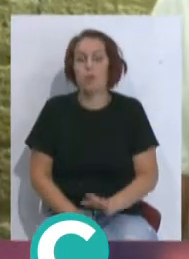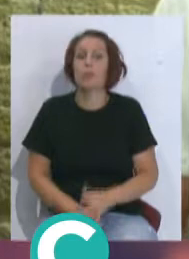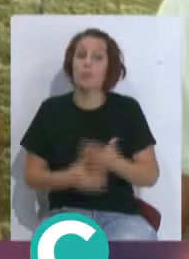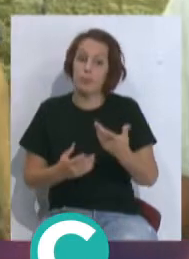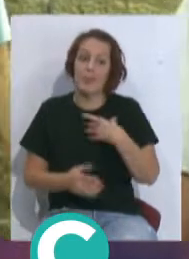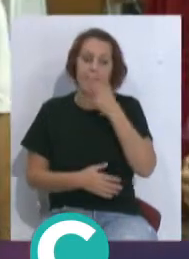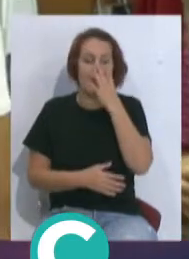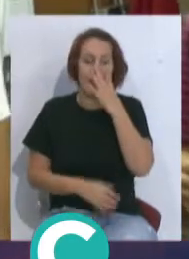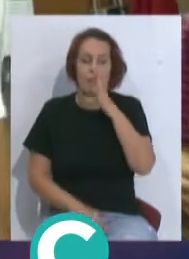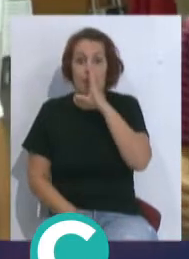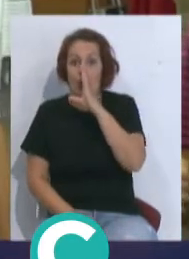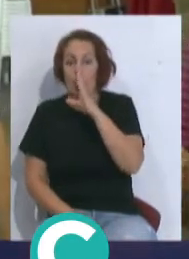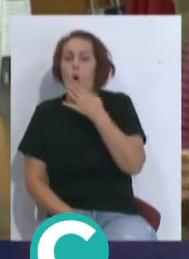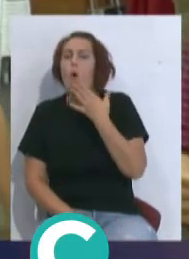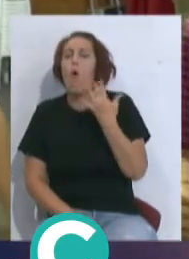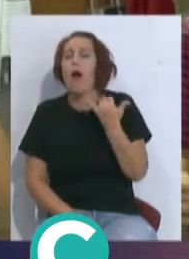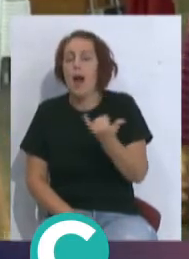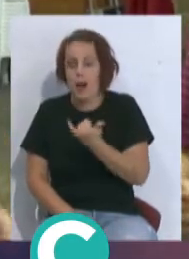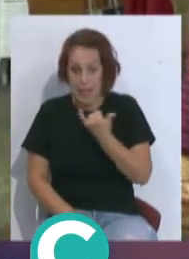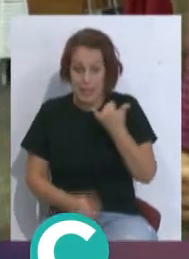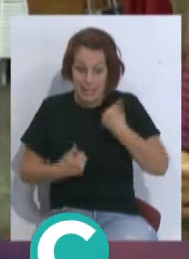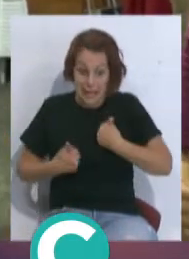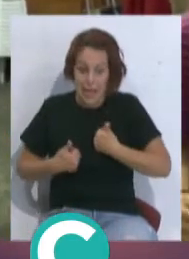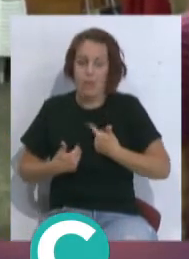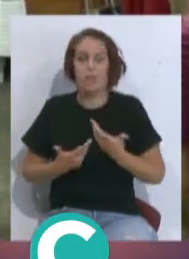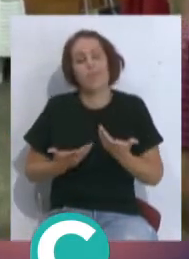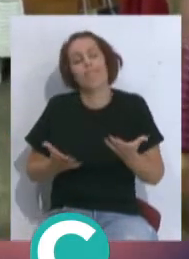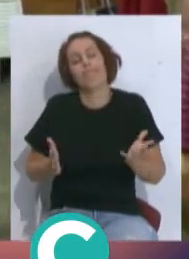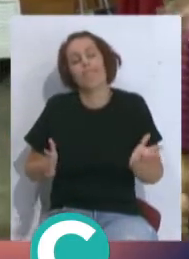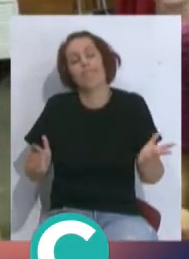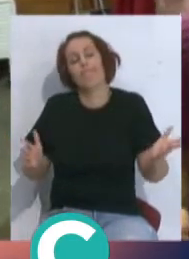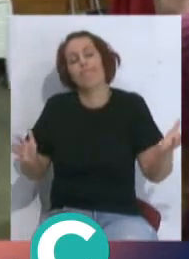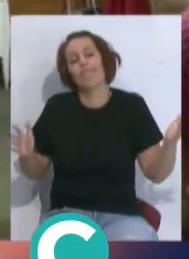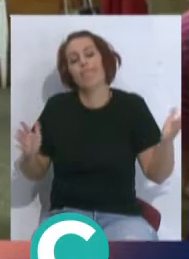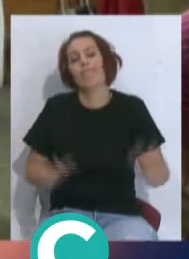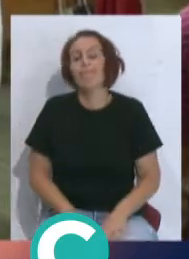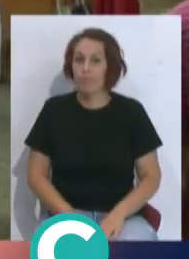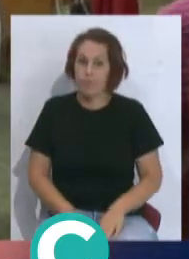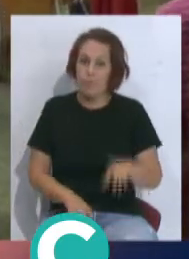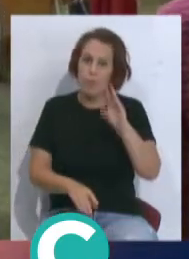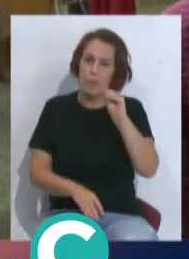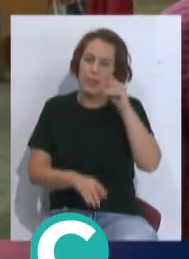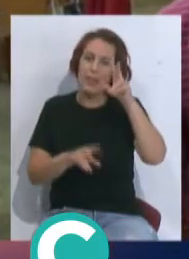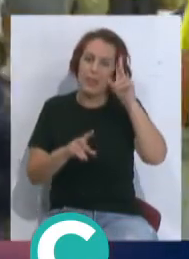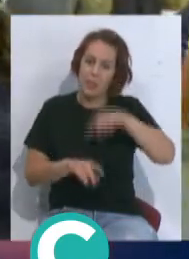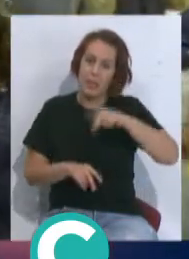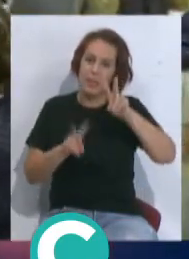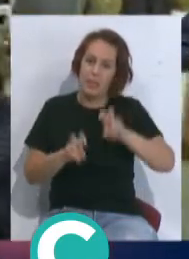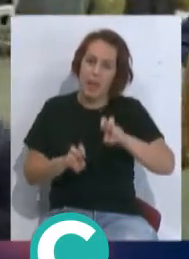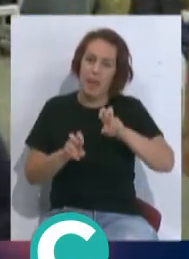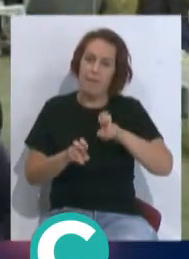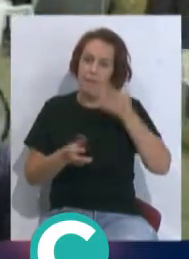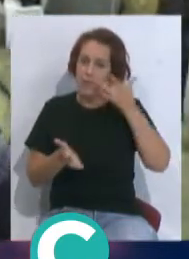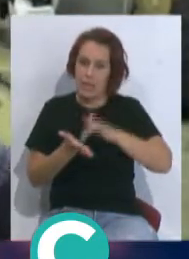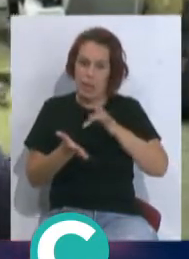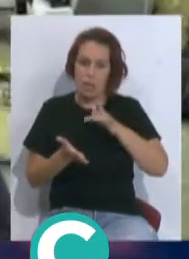cual, el carnaval en febrero, ojalá ya sí hace falta, pero. Os pregunto también por la fecha, porque todavía,